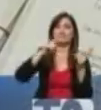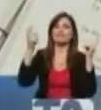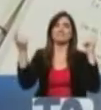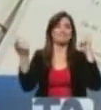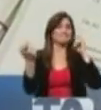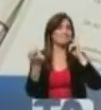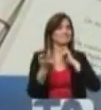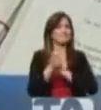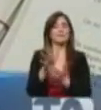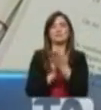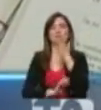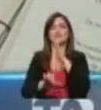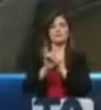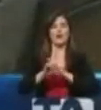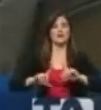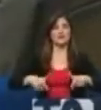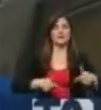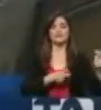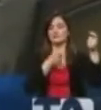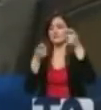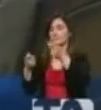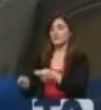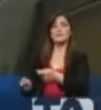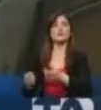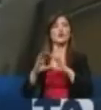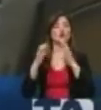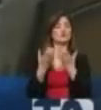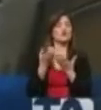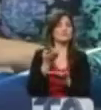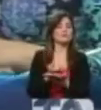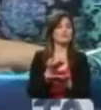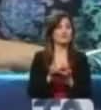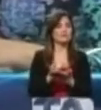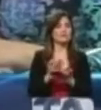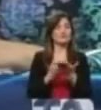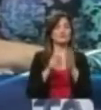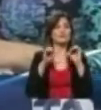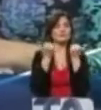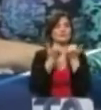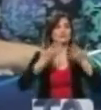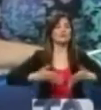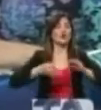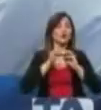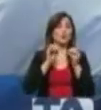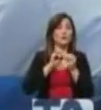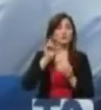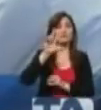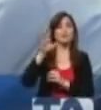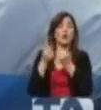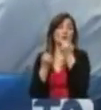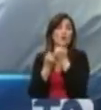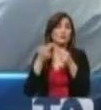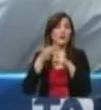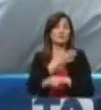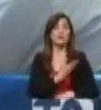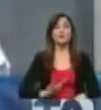al proyecto de ley enviado por el presidente Lenín Moreno, aseguran en esta comisión que lo trata los asambleístas de Alianza País, miembros del ala que apoya al